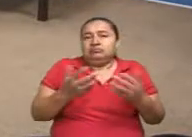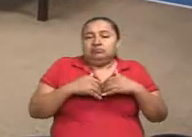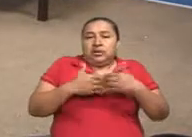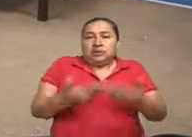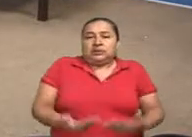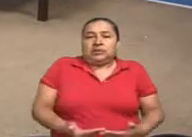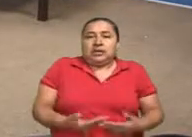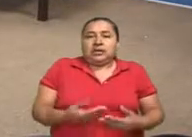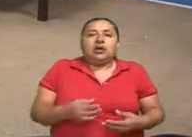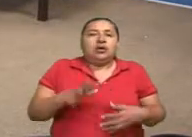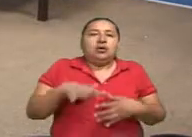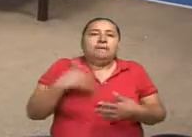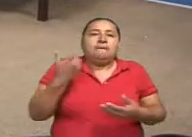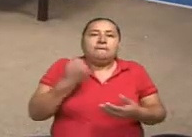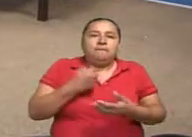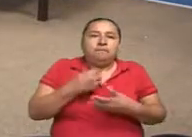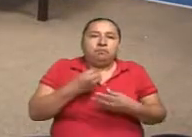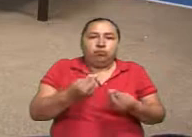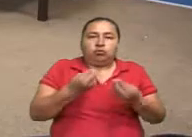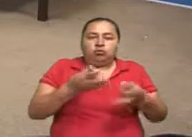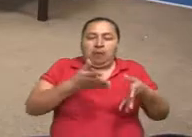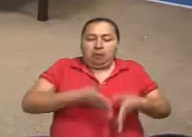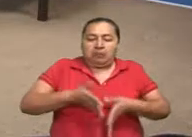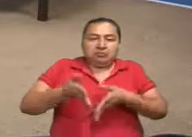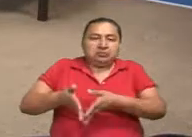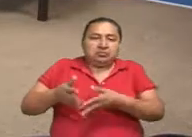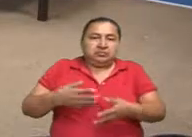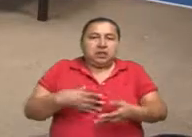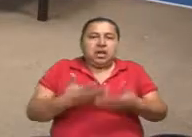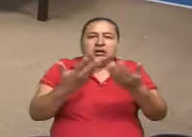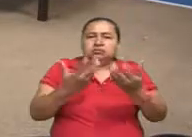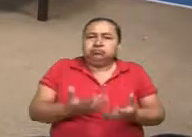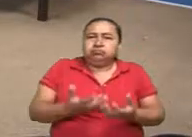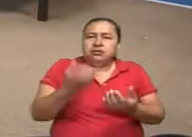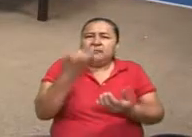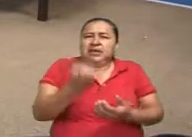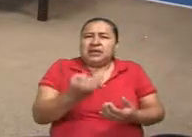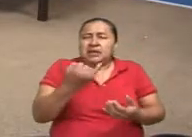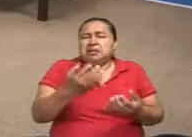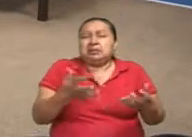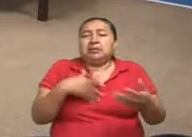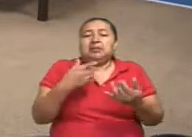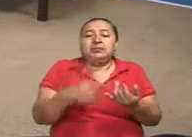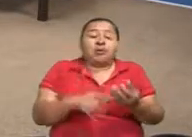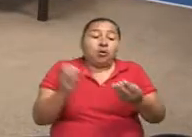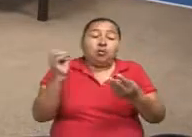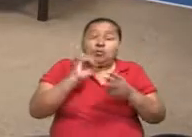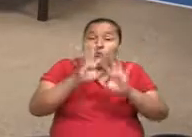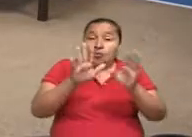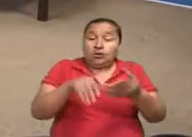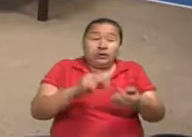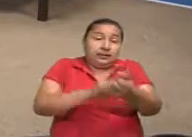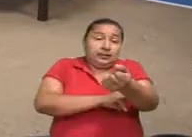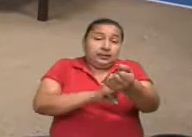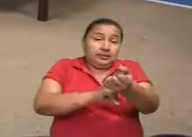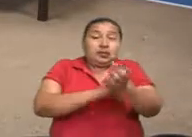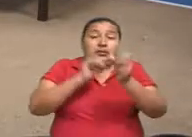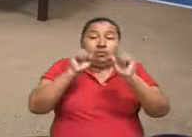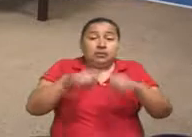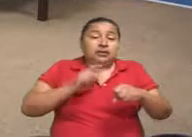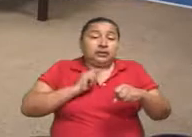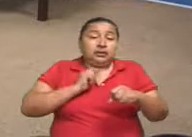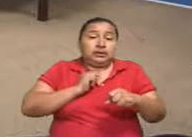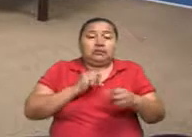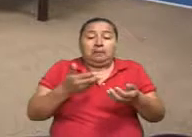múltiple feto o los gemelares, que vienen con bajo peso también. Mujer diabética, que pueden tener bien los